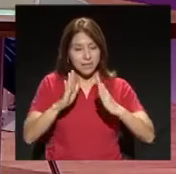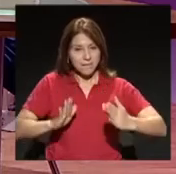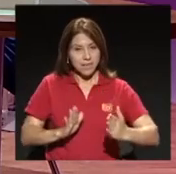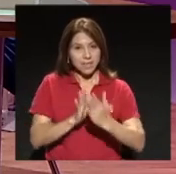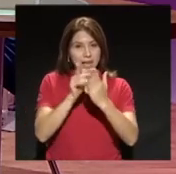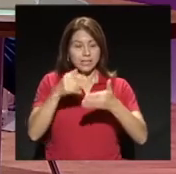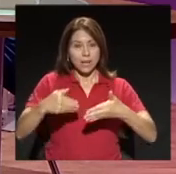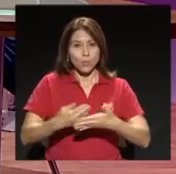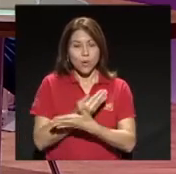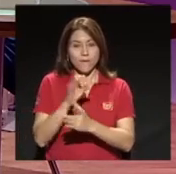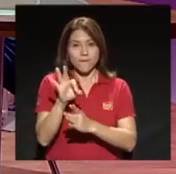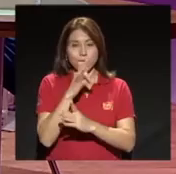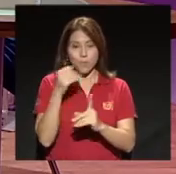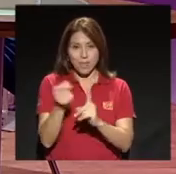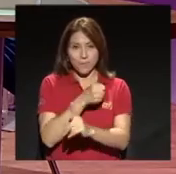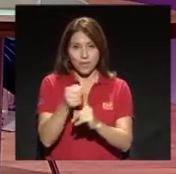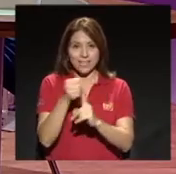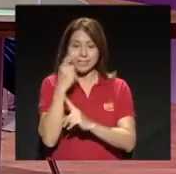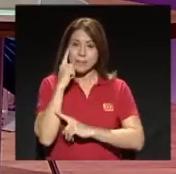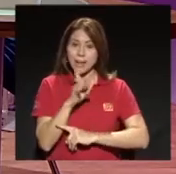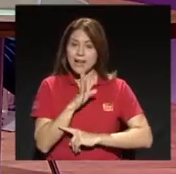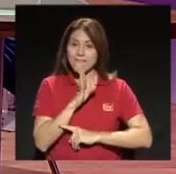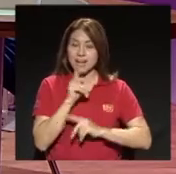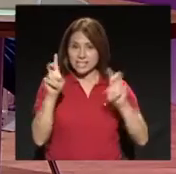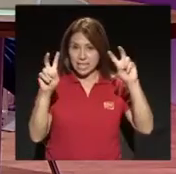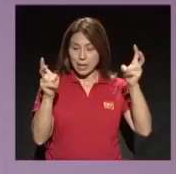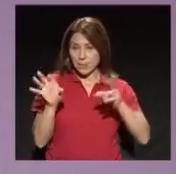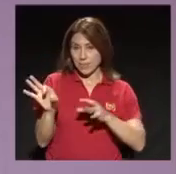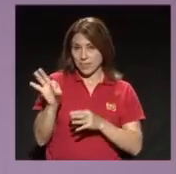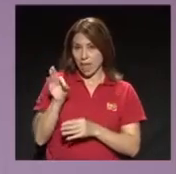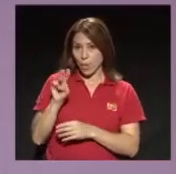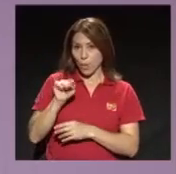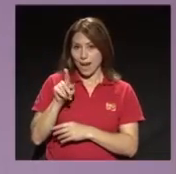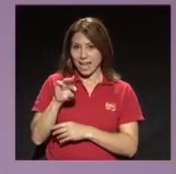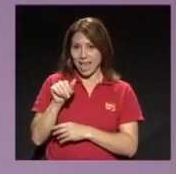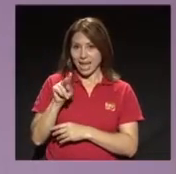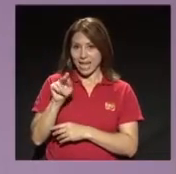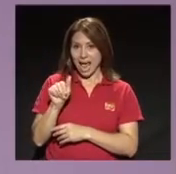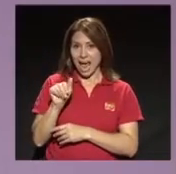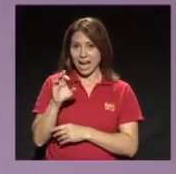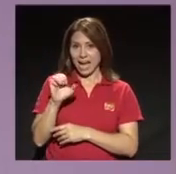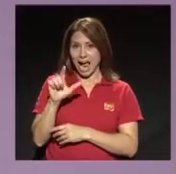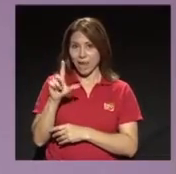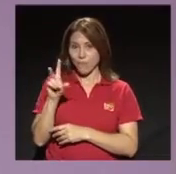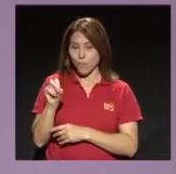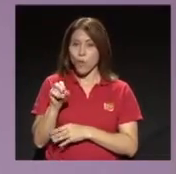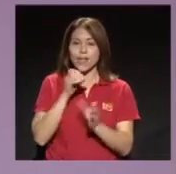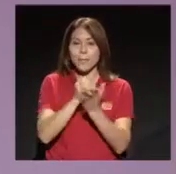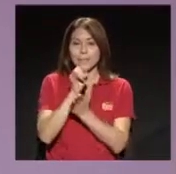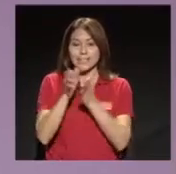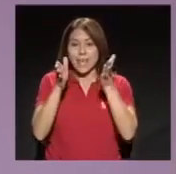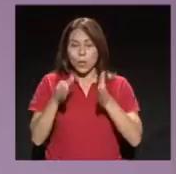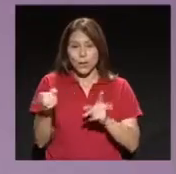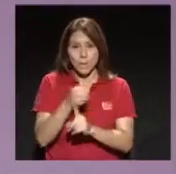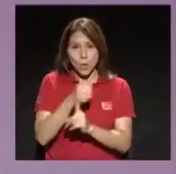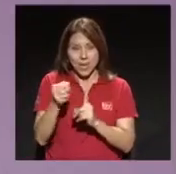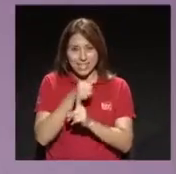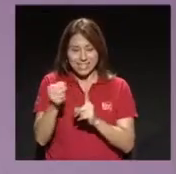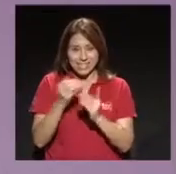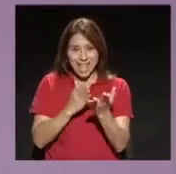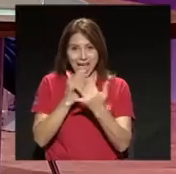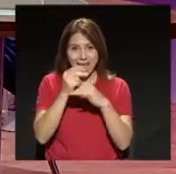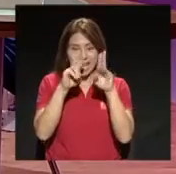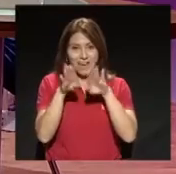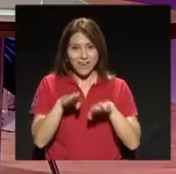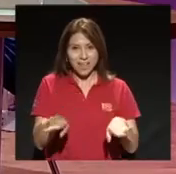conversar sobre esta temática, hemos invitado a Mariana Calvo, quien es investigadora en violencia en la red. Gracias,